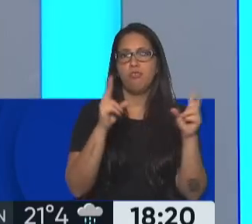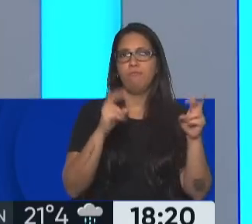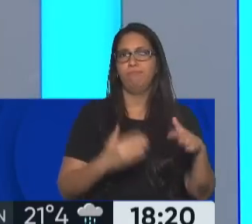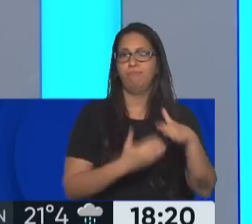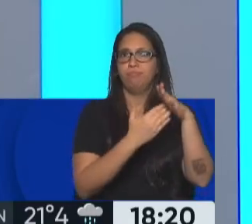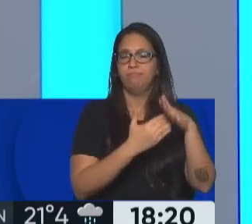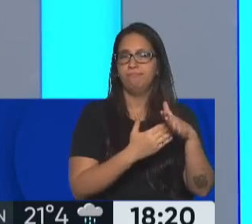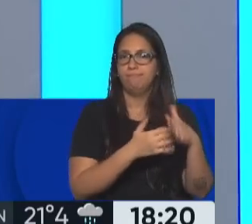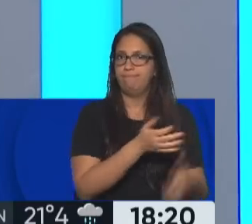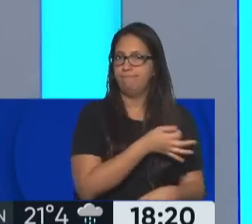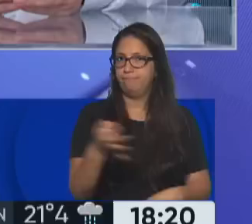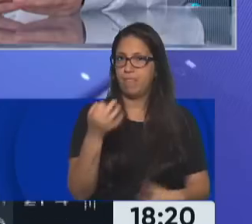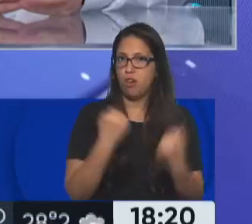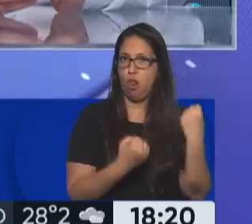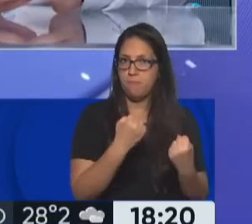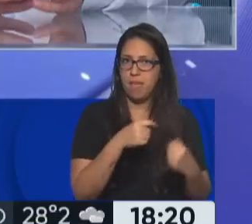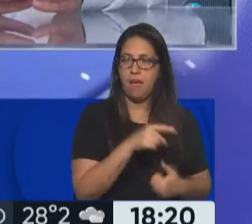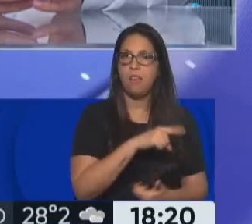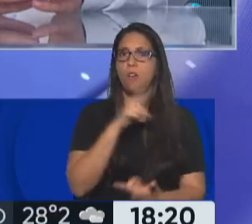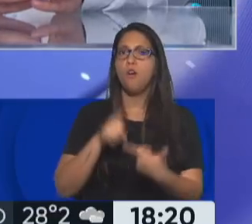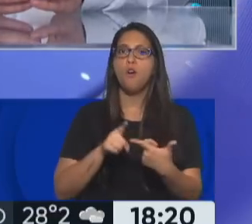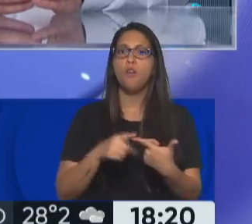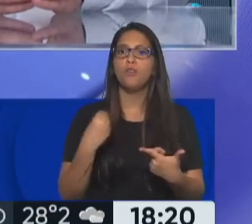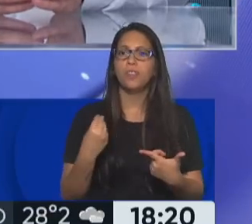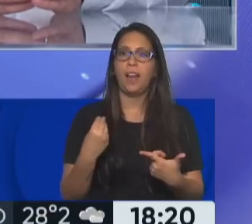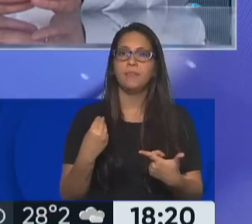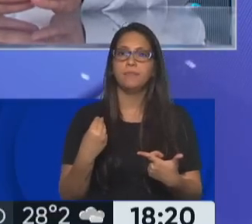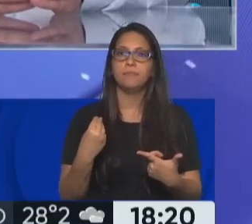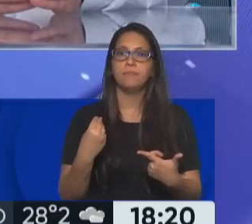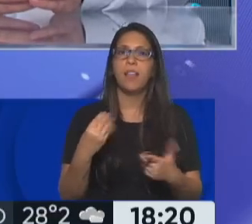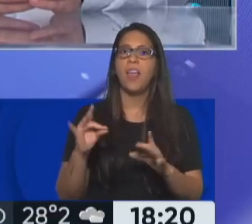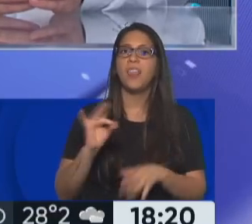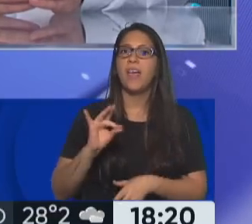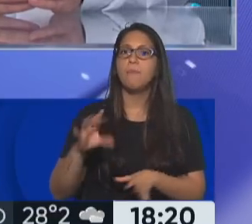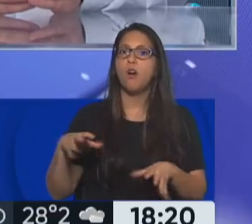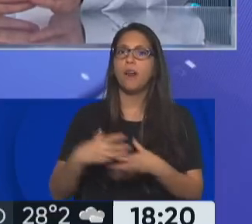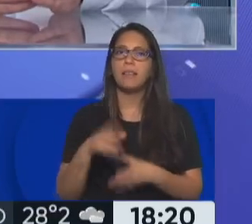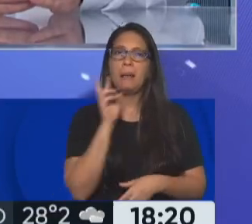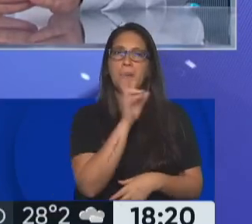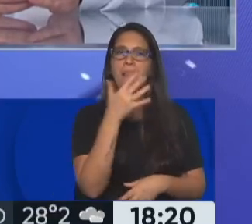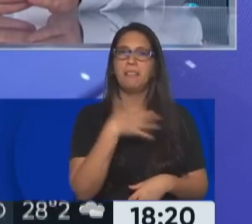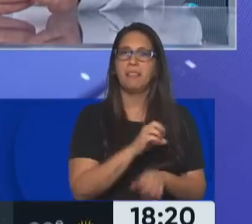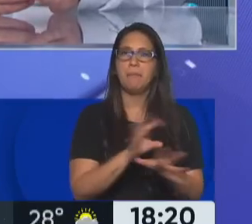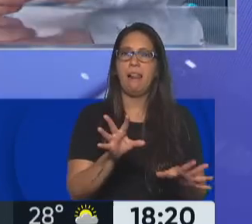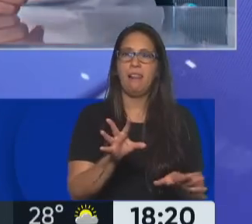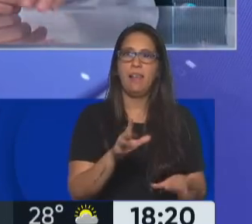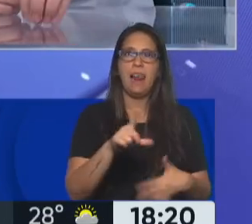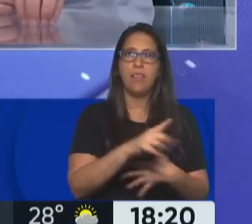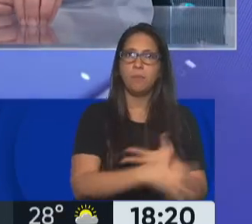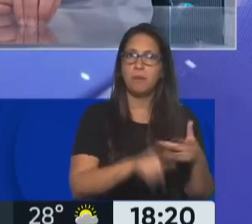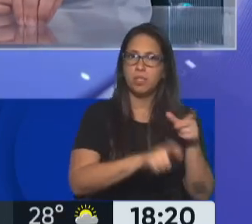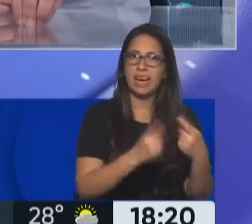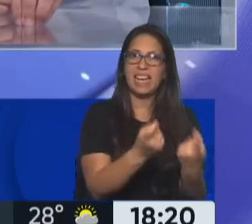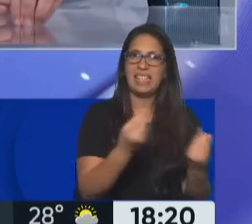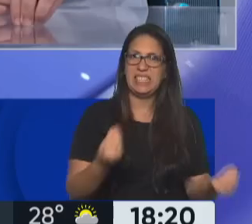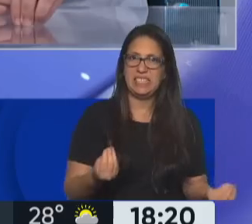muy central. Y otra que es una mala interpretación de los demócratas sobre qué demanda el electorado latino. Porque la